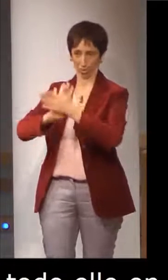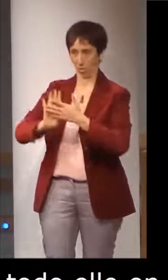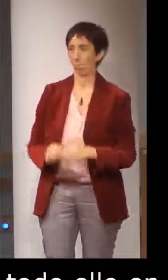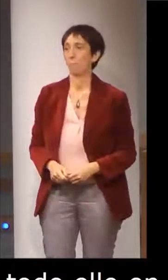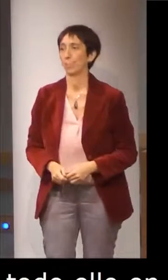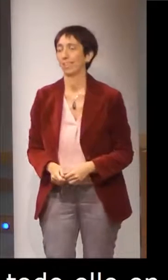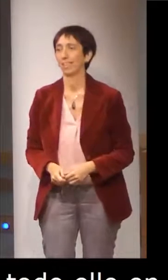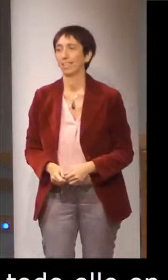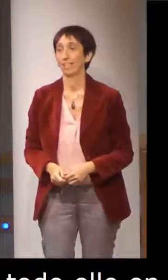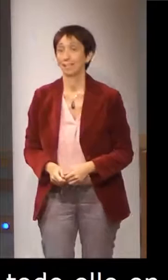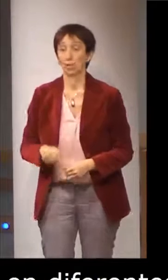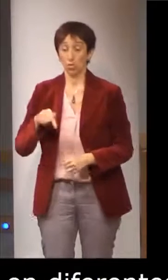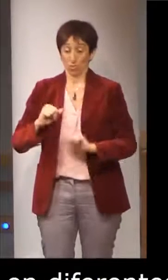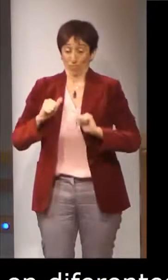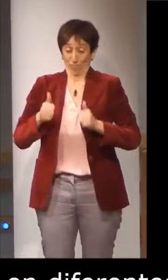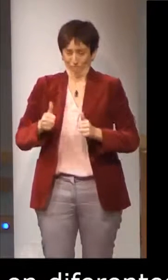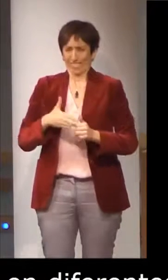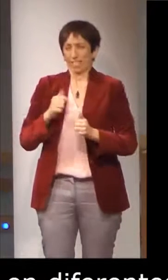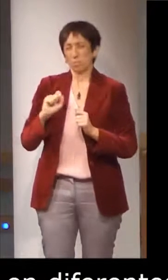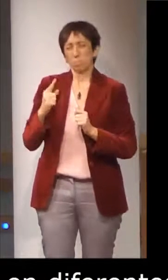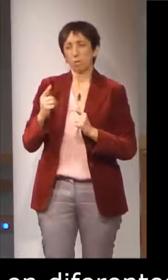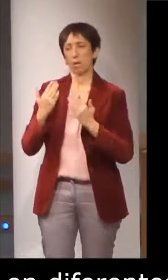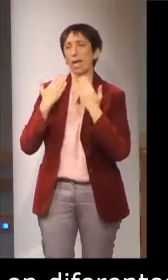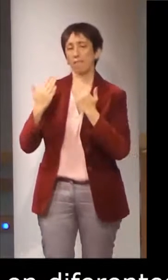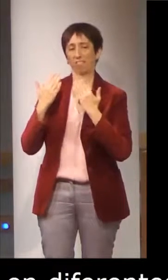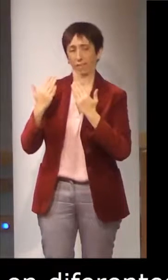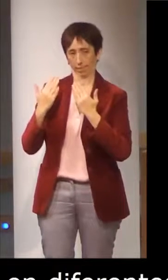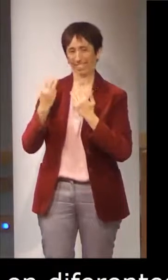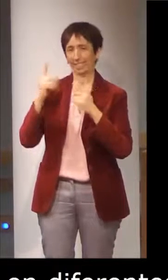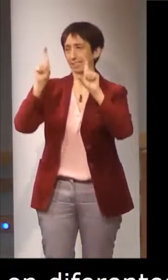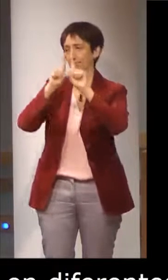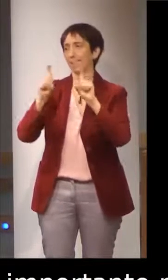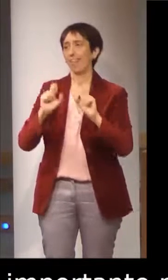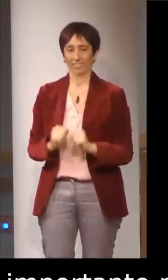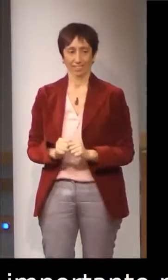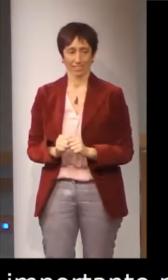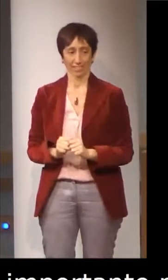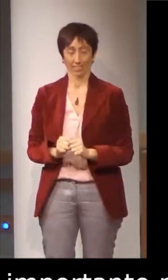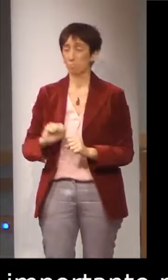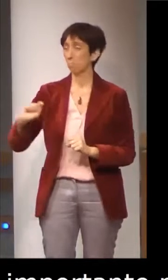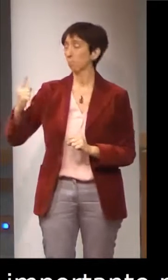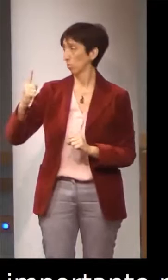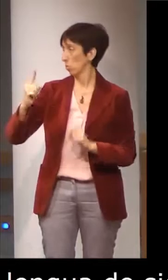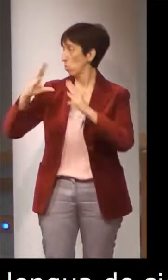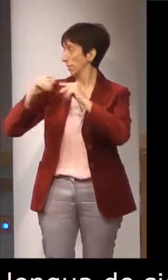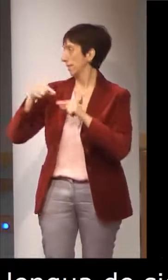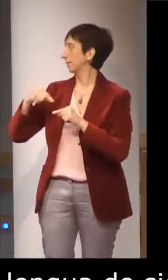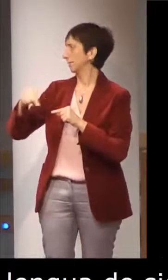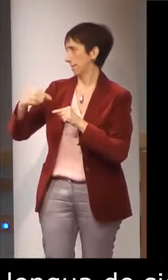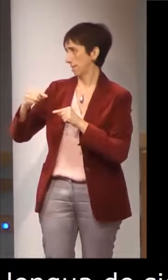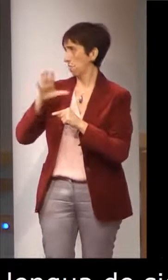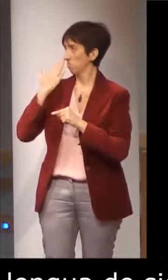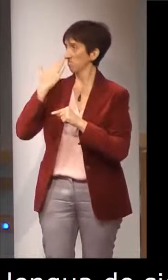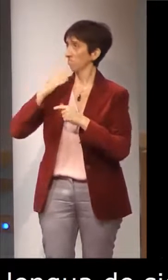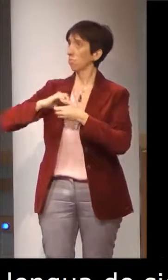porque da valor y prestigio a la lengua de signos. Quiero dedicar mis primeras palabras al agradecimiento de diferentes